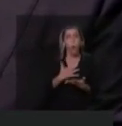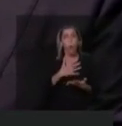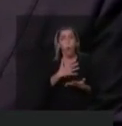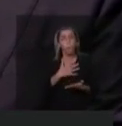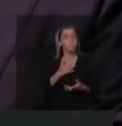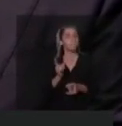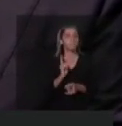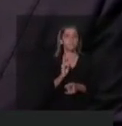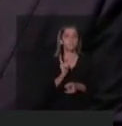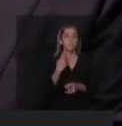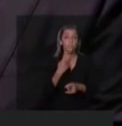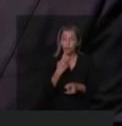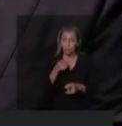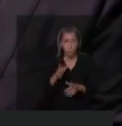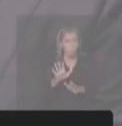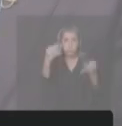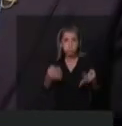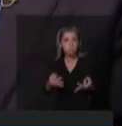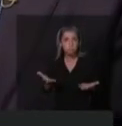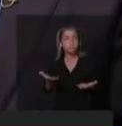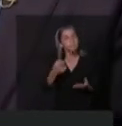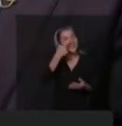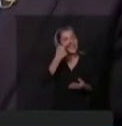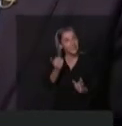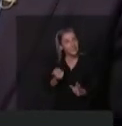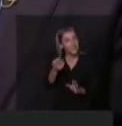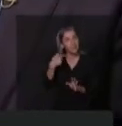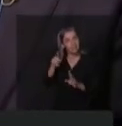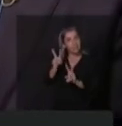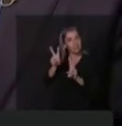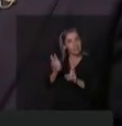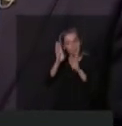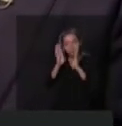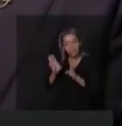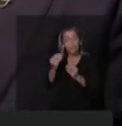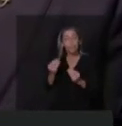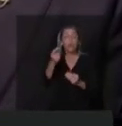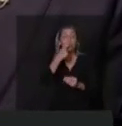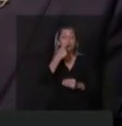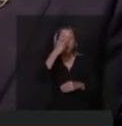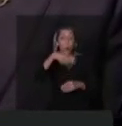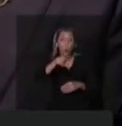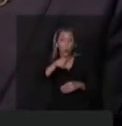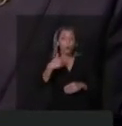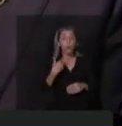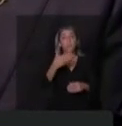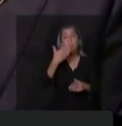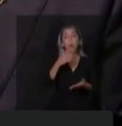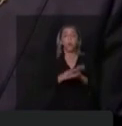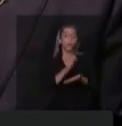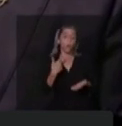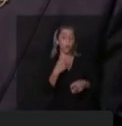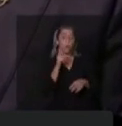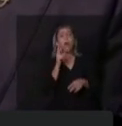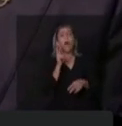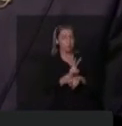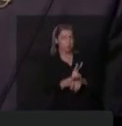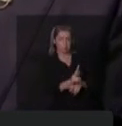Sí sí que nos salgamos un poco de esta visión tan eh antropocéntrica pensando únicamente en el yo en el ser humano en nuestra